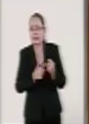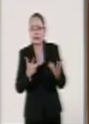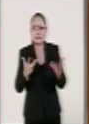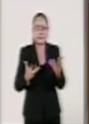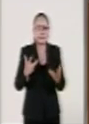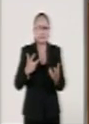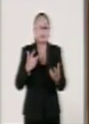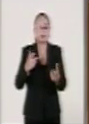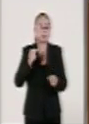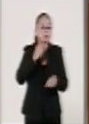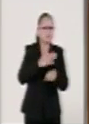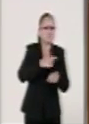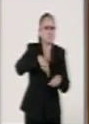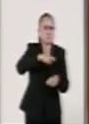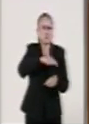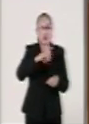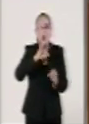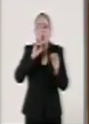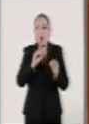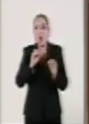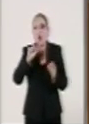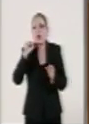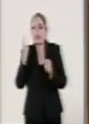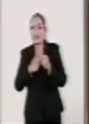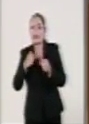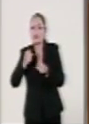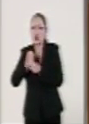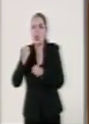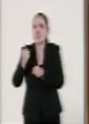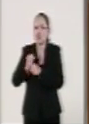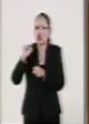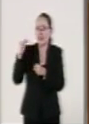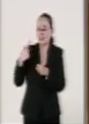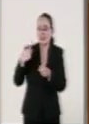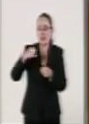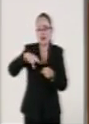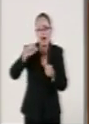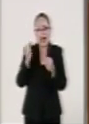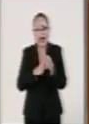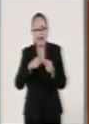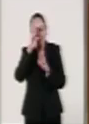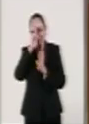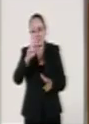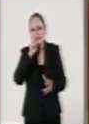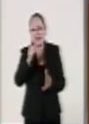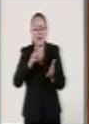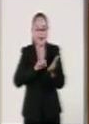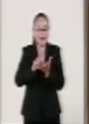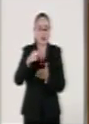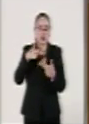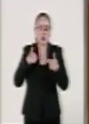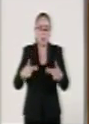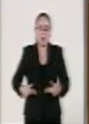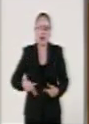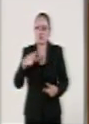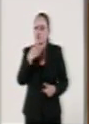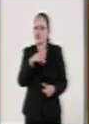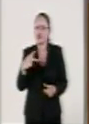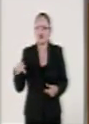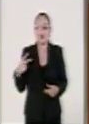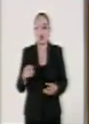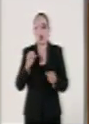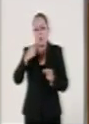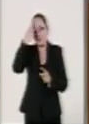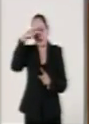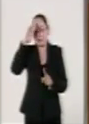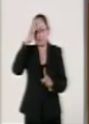delictiva o de víctimas de violaciones graves a sus derechos humanos a la luz de los antecedentes para alcanzar